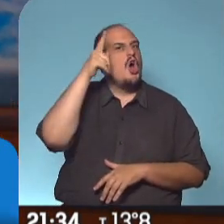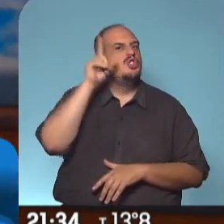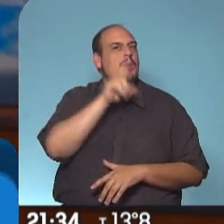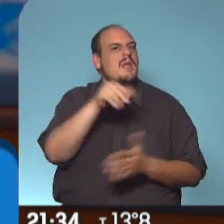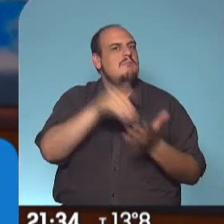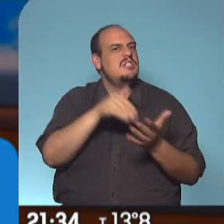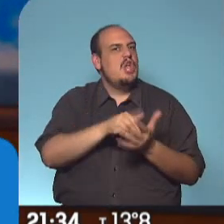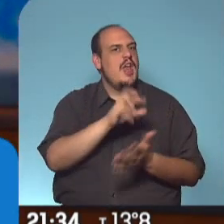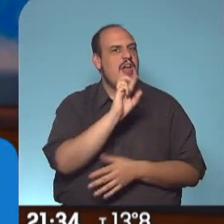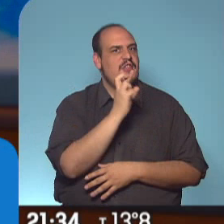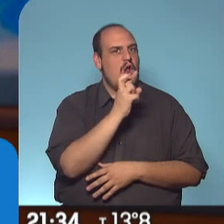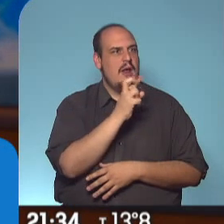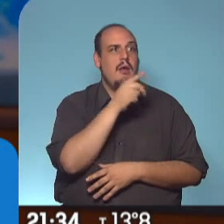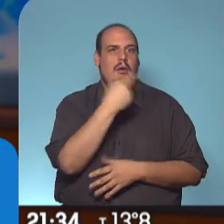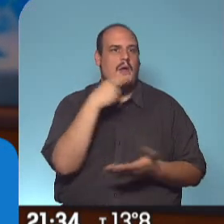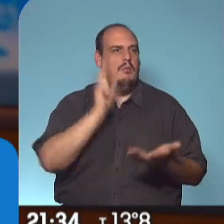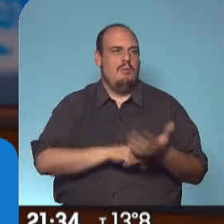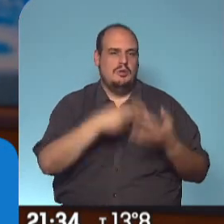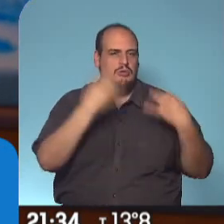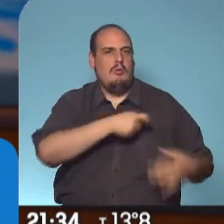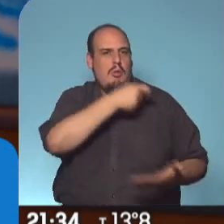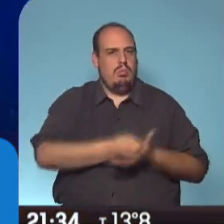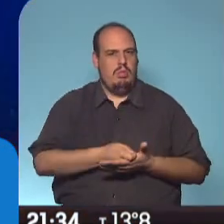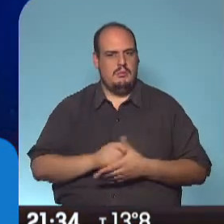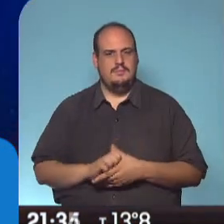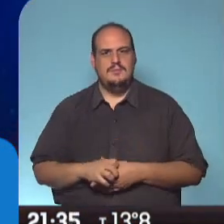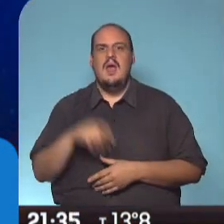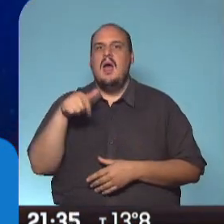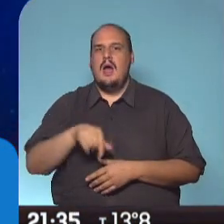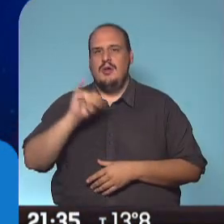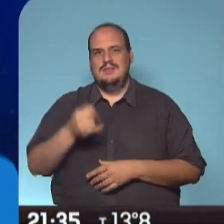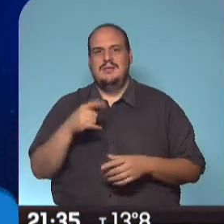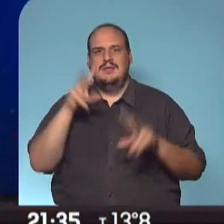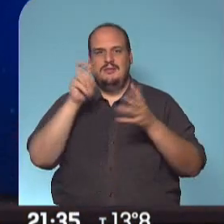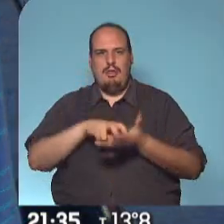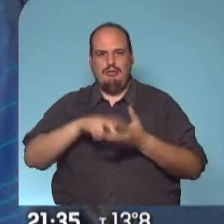semana pasada. Para él seguramente este impuesto va a tener una carga. Ahora sí a la síntesis de noticias.